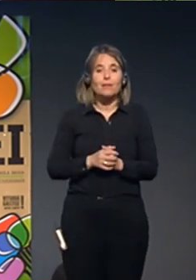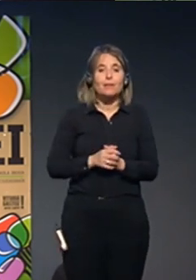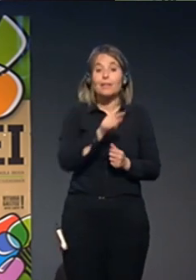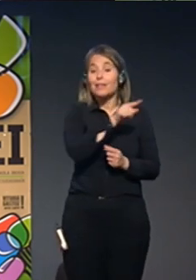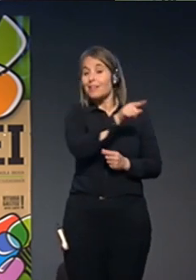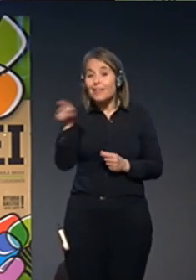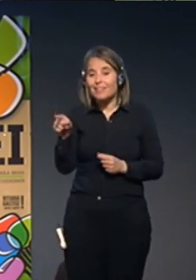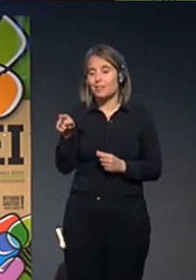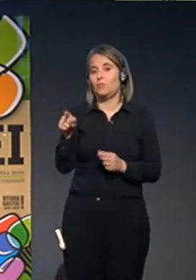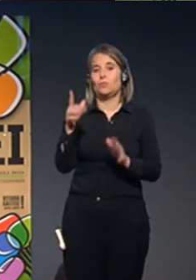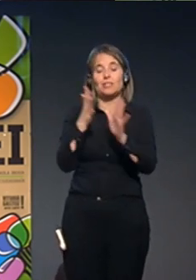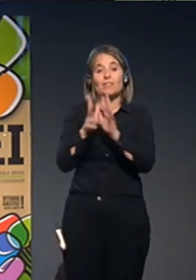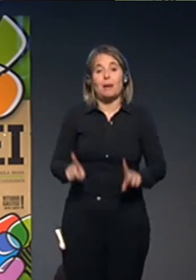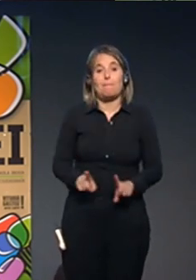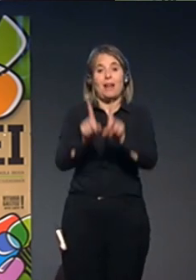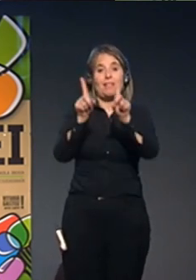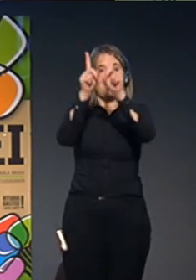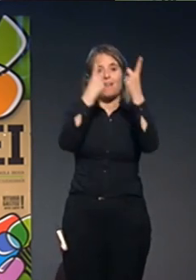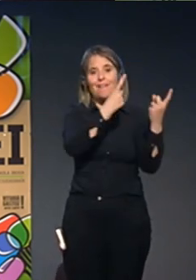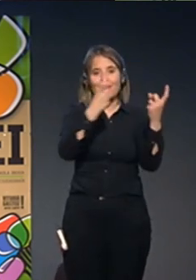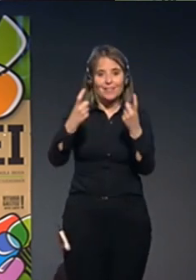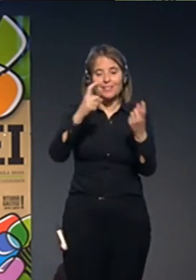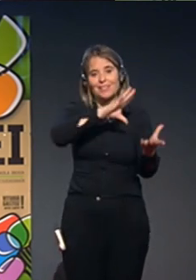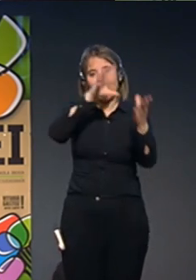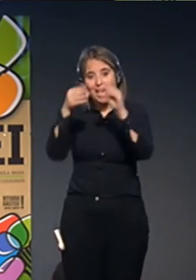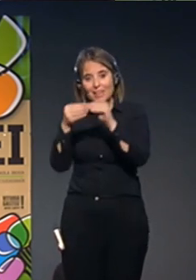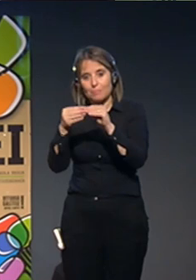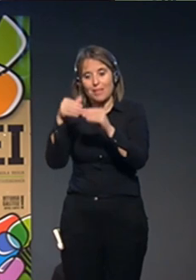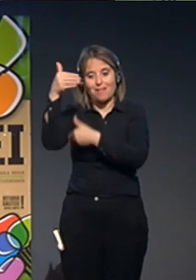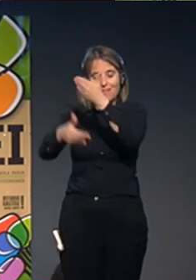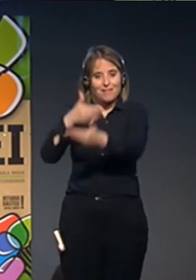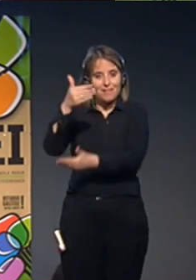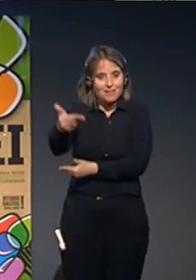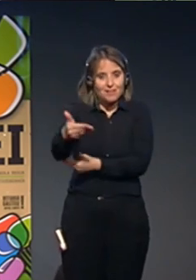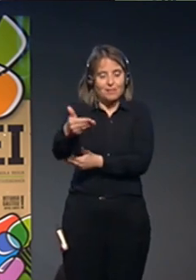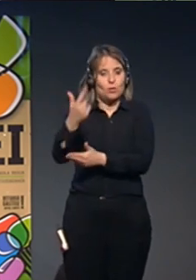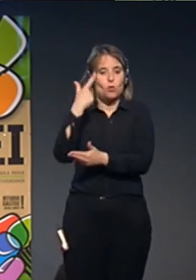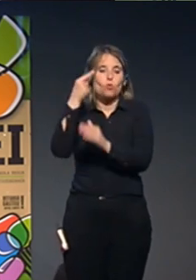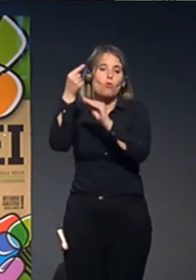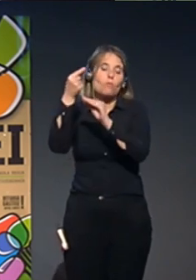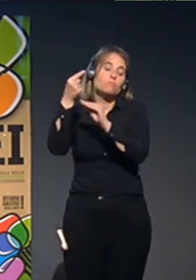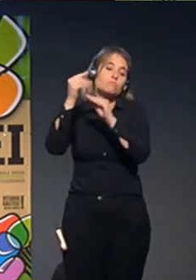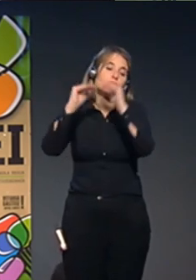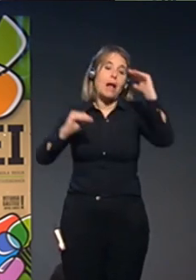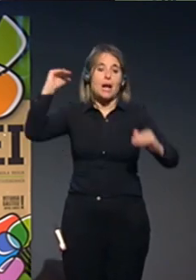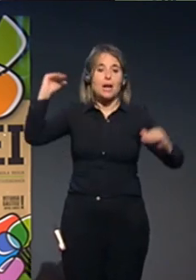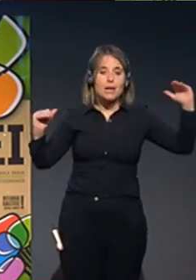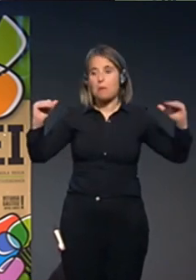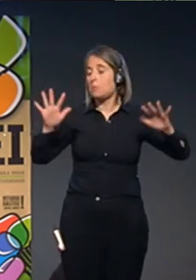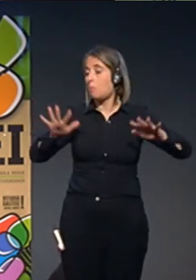es Es lo que la planta necesita para seguirse adaptando permanentemente a las condiciones variables e